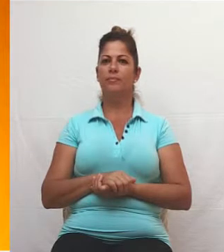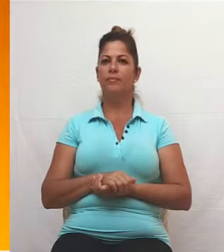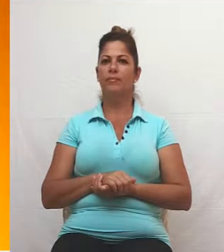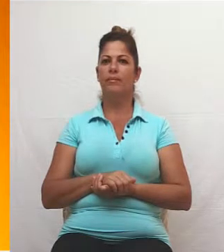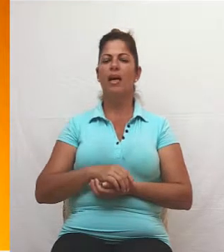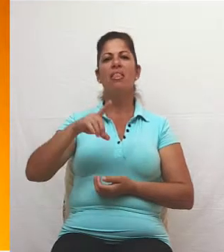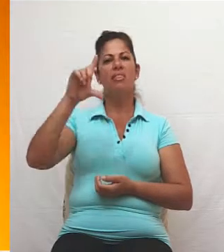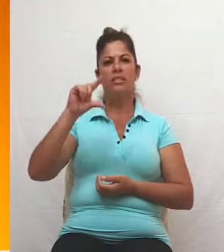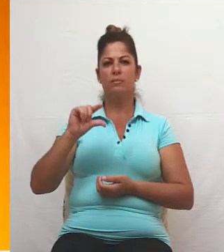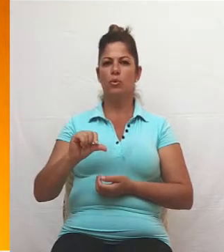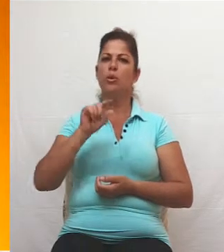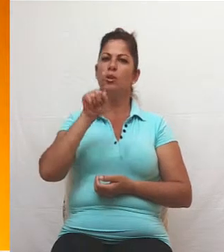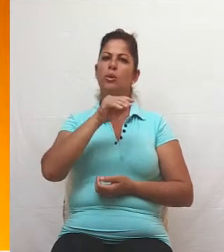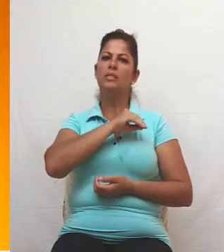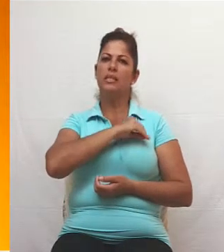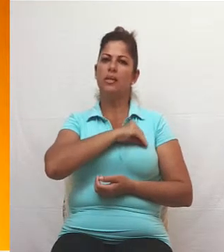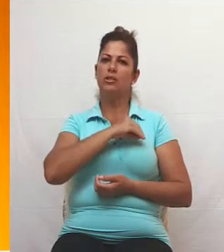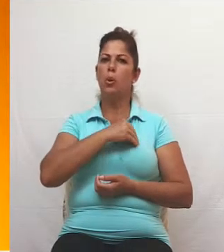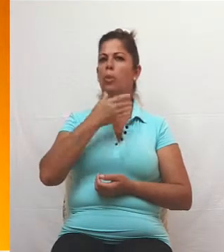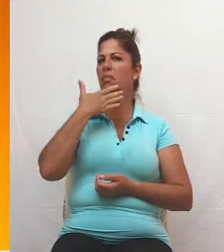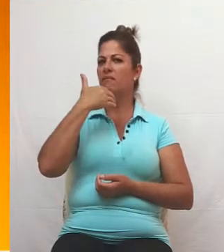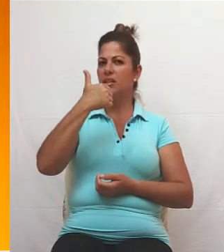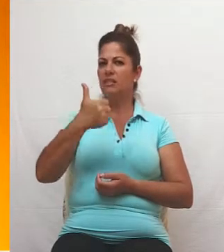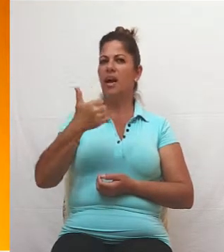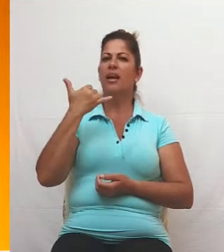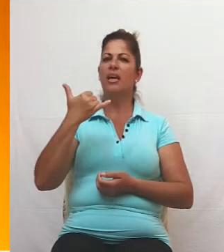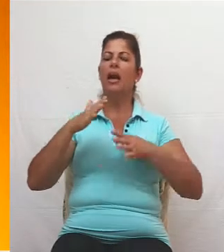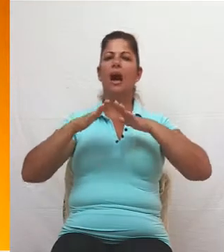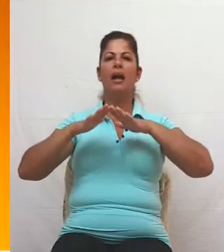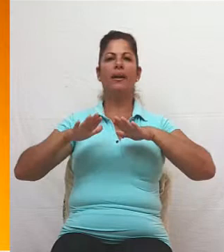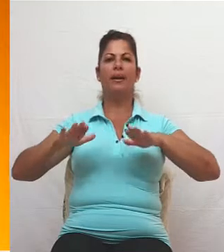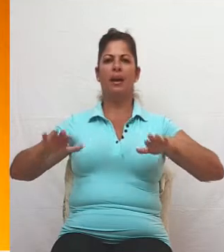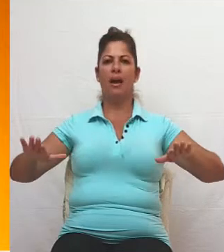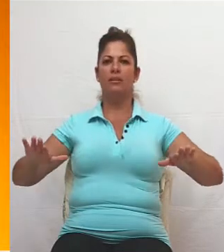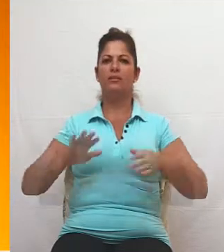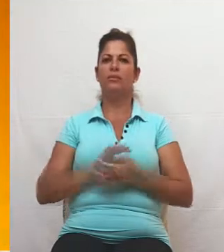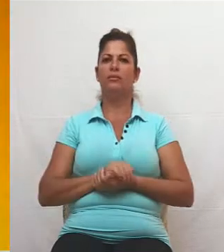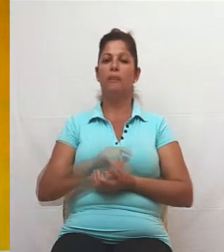aumenta o disminuye mi sensación de bienestar y relajación